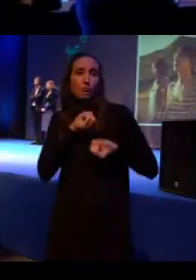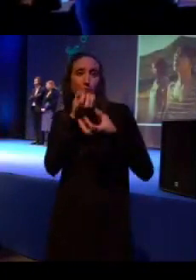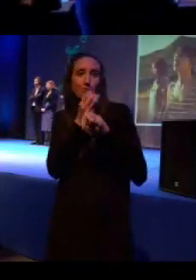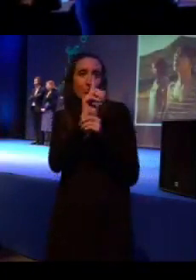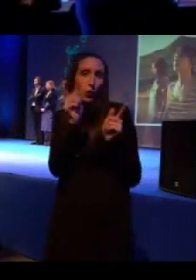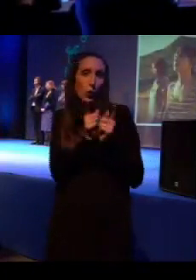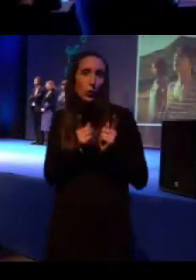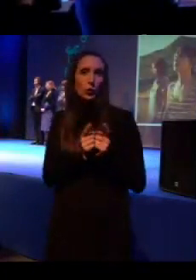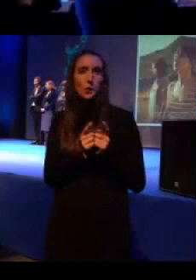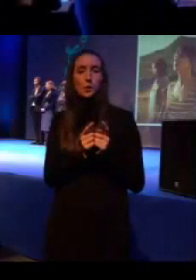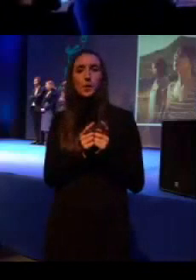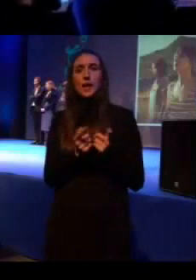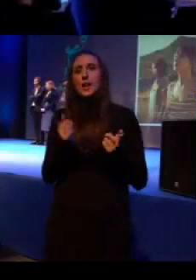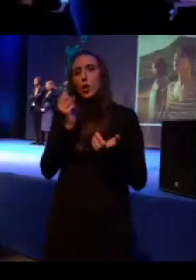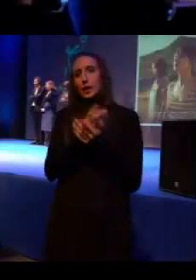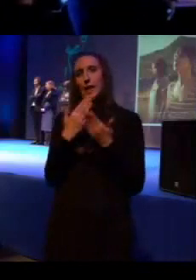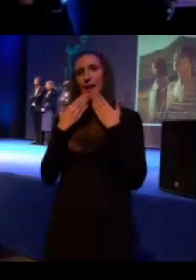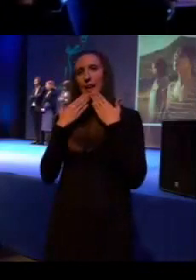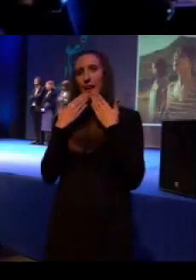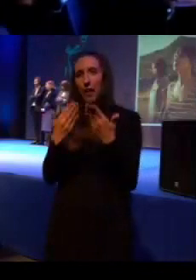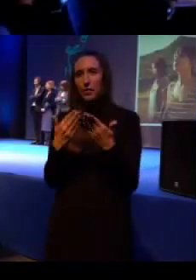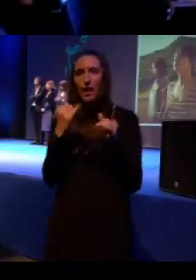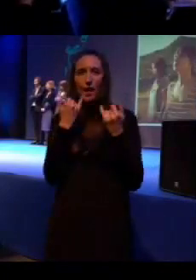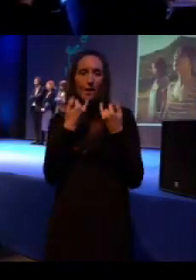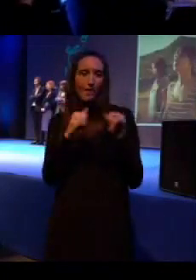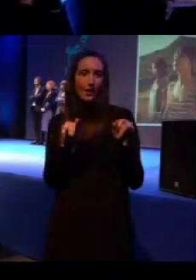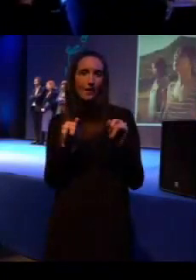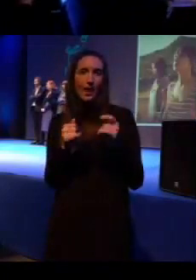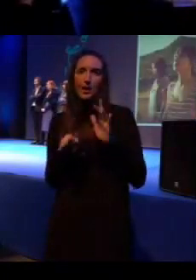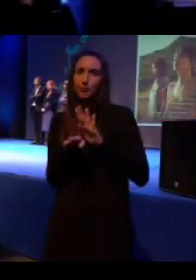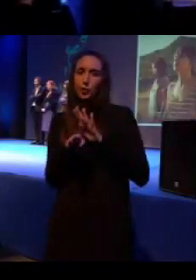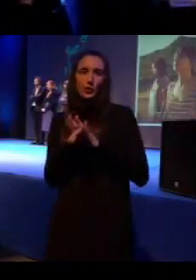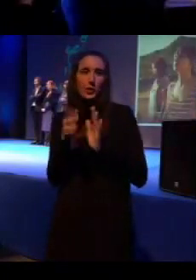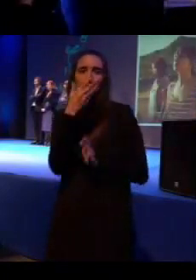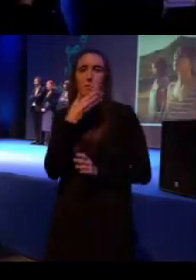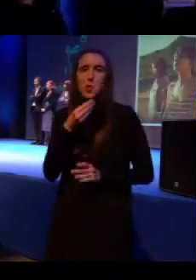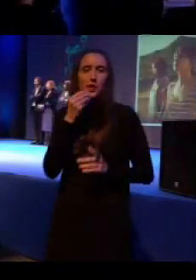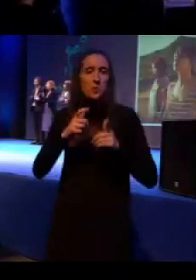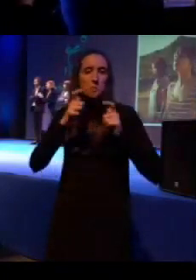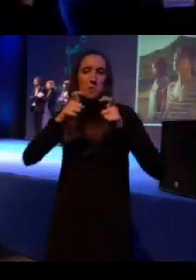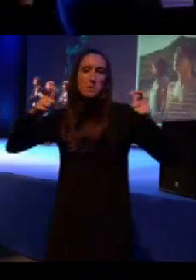Y nuevamente, muchísimas gracias de verdad al festival y seguir así haciéndolo bonito y grande.